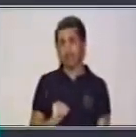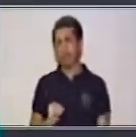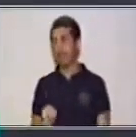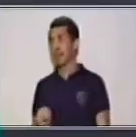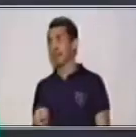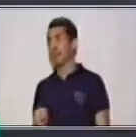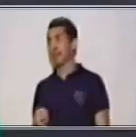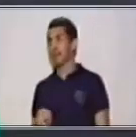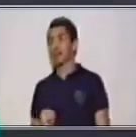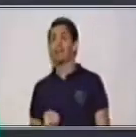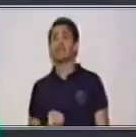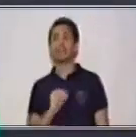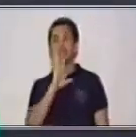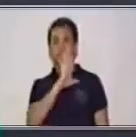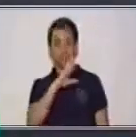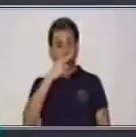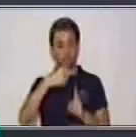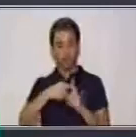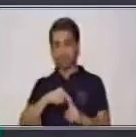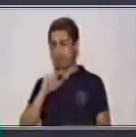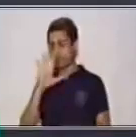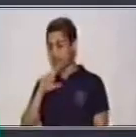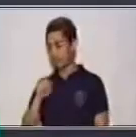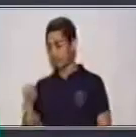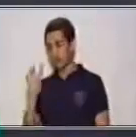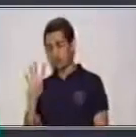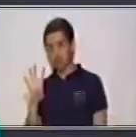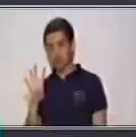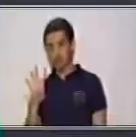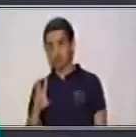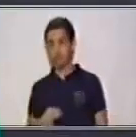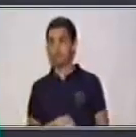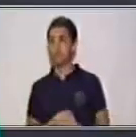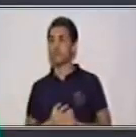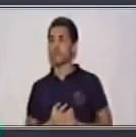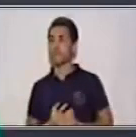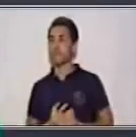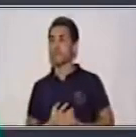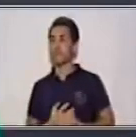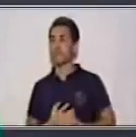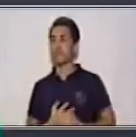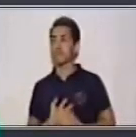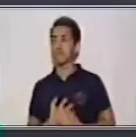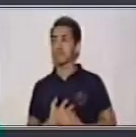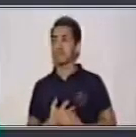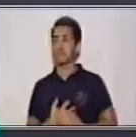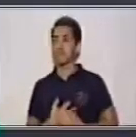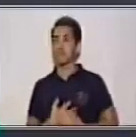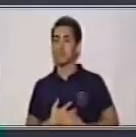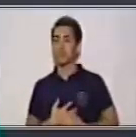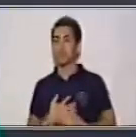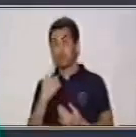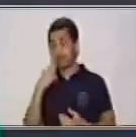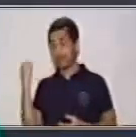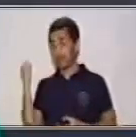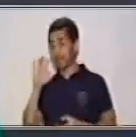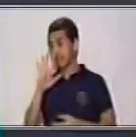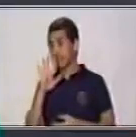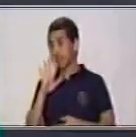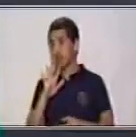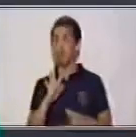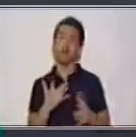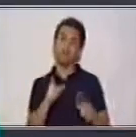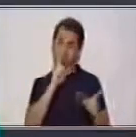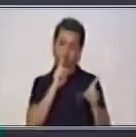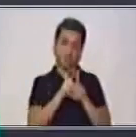sumar 5 cuartos. Este 5 lo podemos